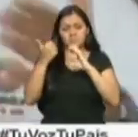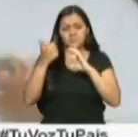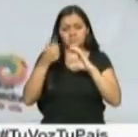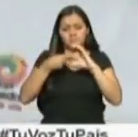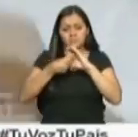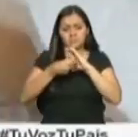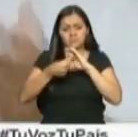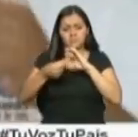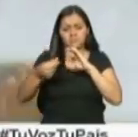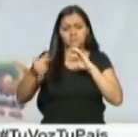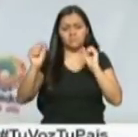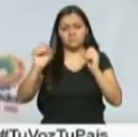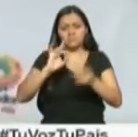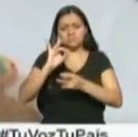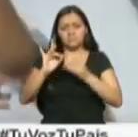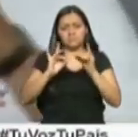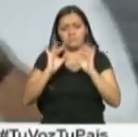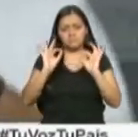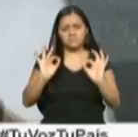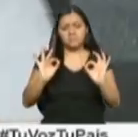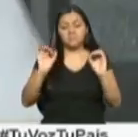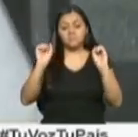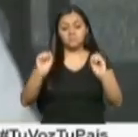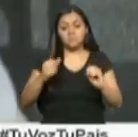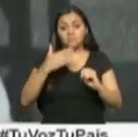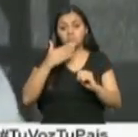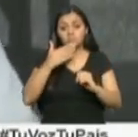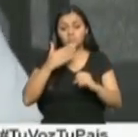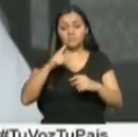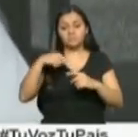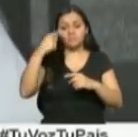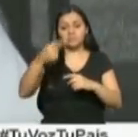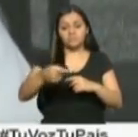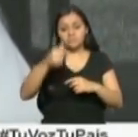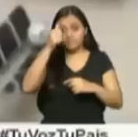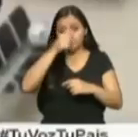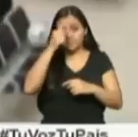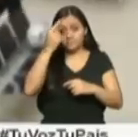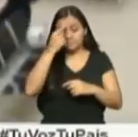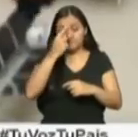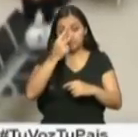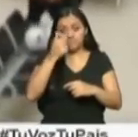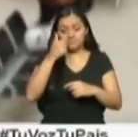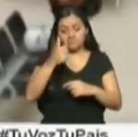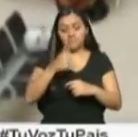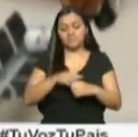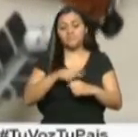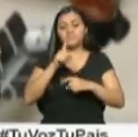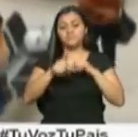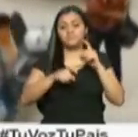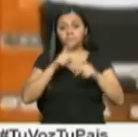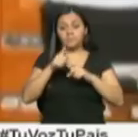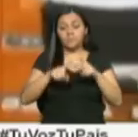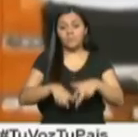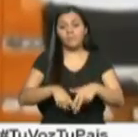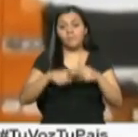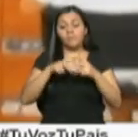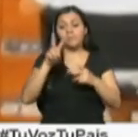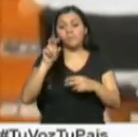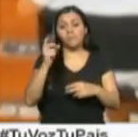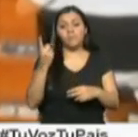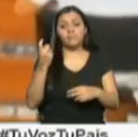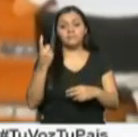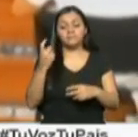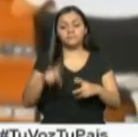así debe ser, es correcto. Y eso es lo que está en juego el próximo domingo. A partir de la consulta popular en el año